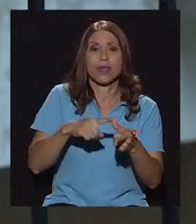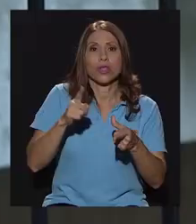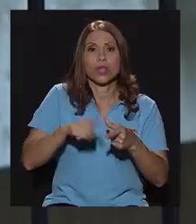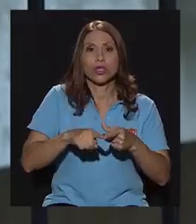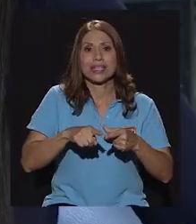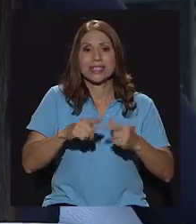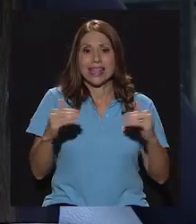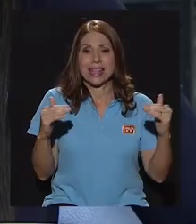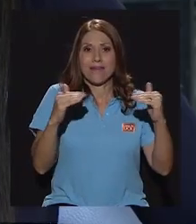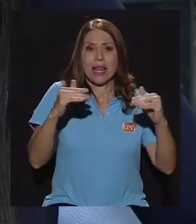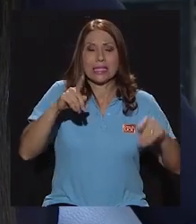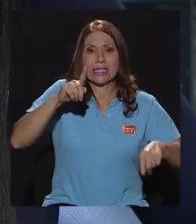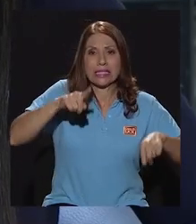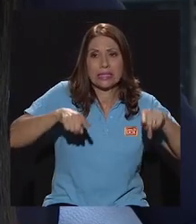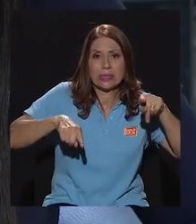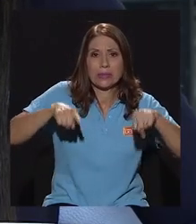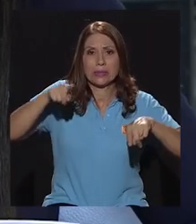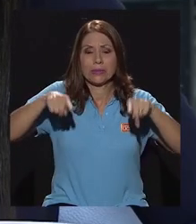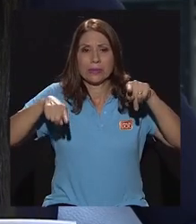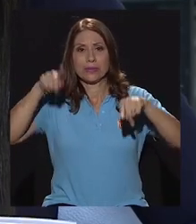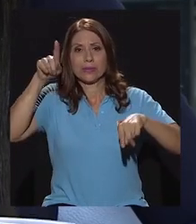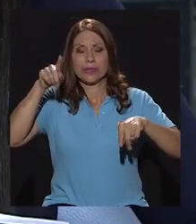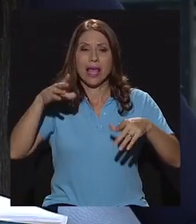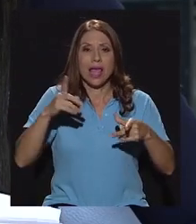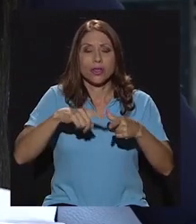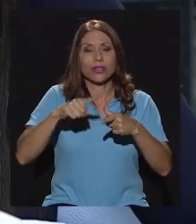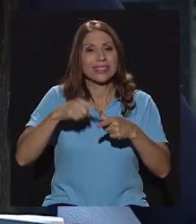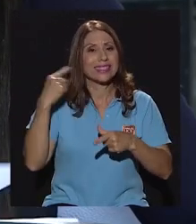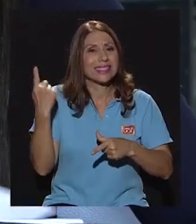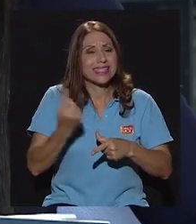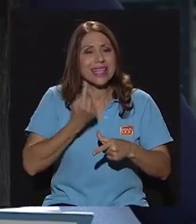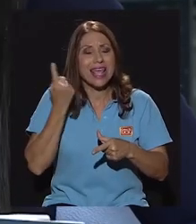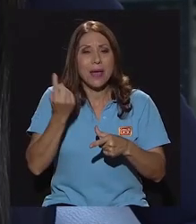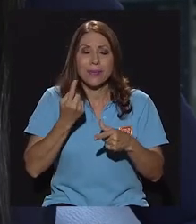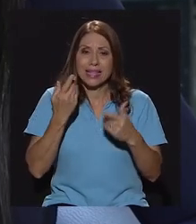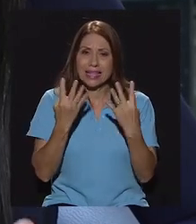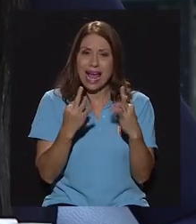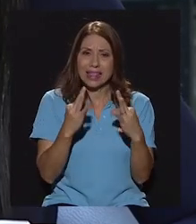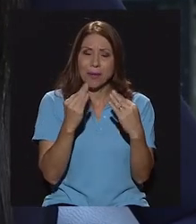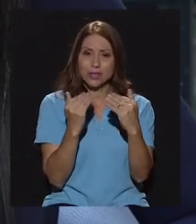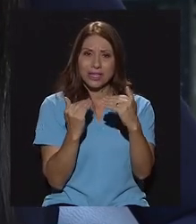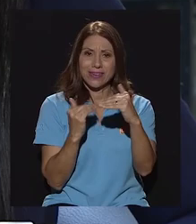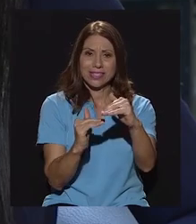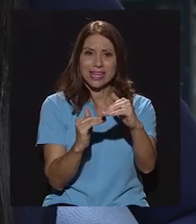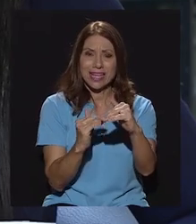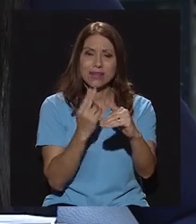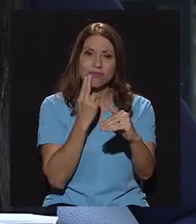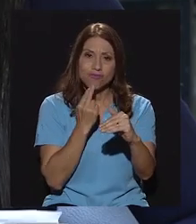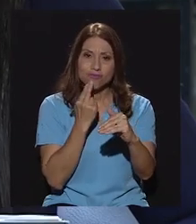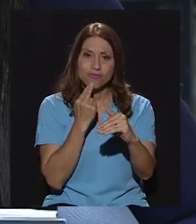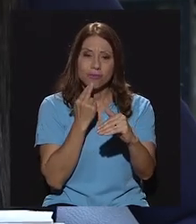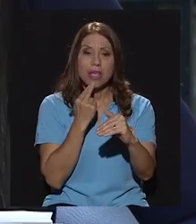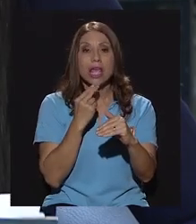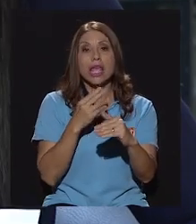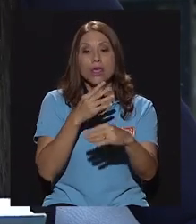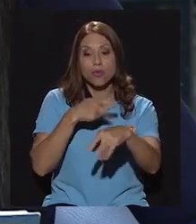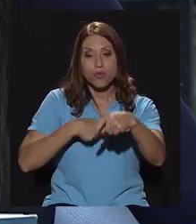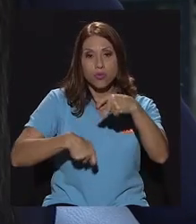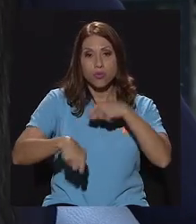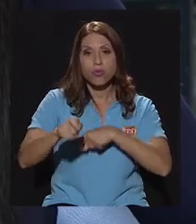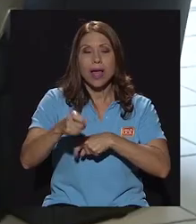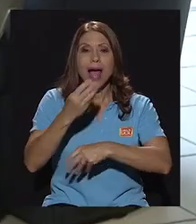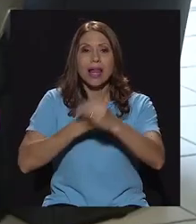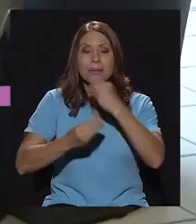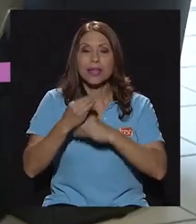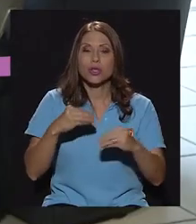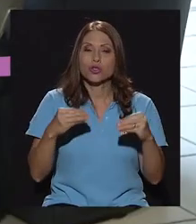niveles. Entonces siempre al inicio tratamos de restringirlo y tratamos de evitarlo para dar lugar a alimentos más